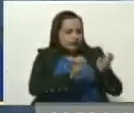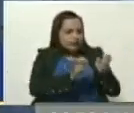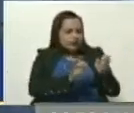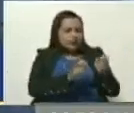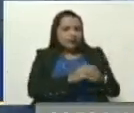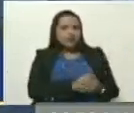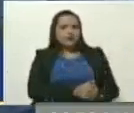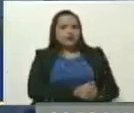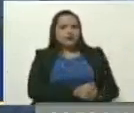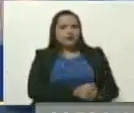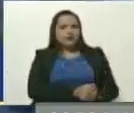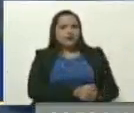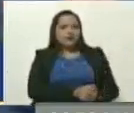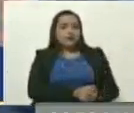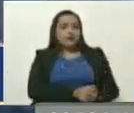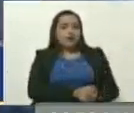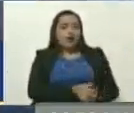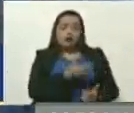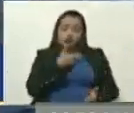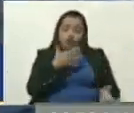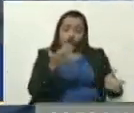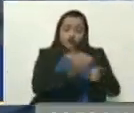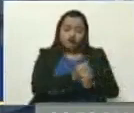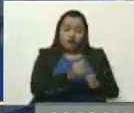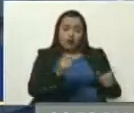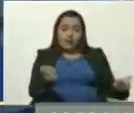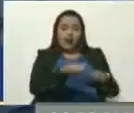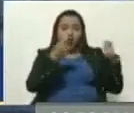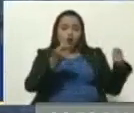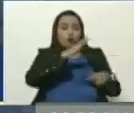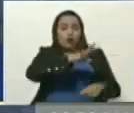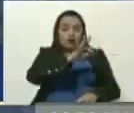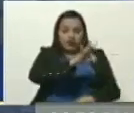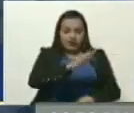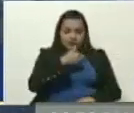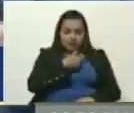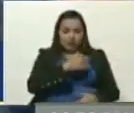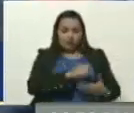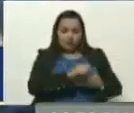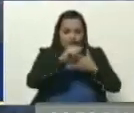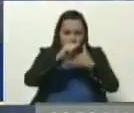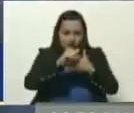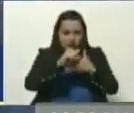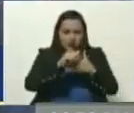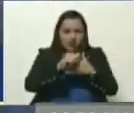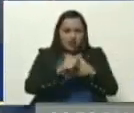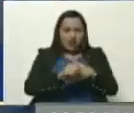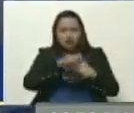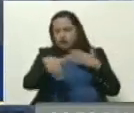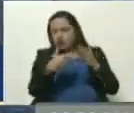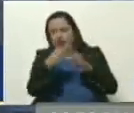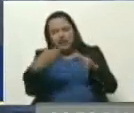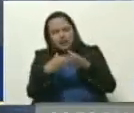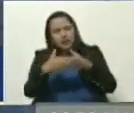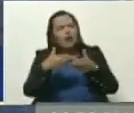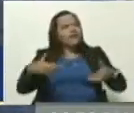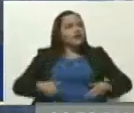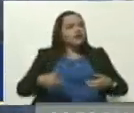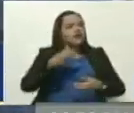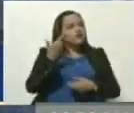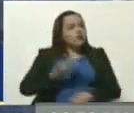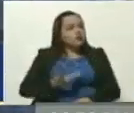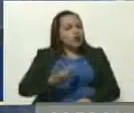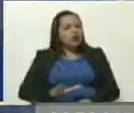dedicado el periódico 4F en estos casi 8 años, ya va para 8 años el periódico 4F, y todo su equipo ha hecho un esfuerzo importante por meterse en el